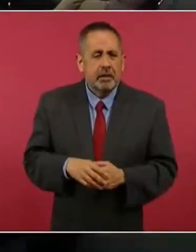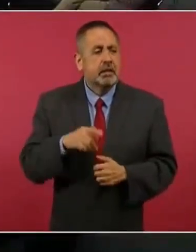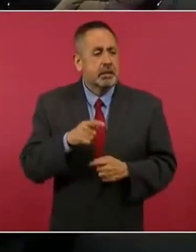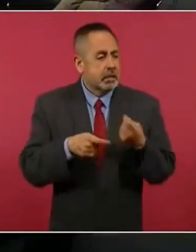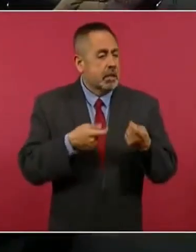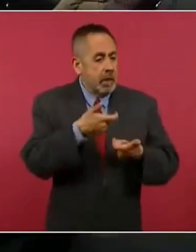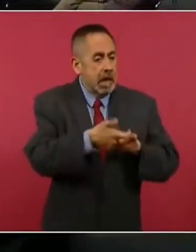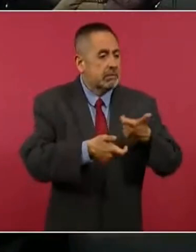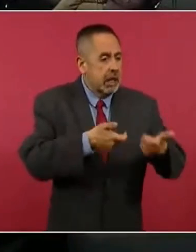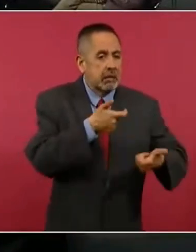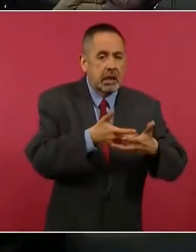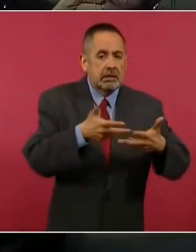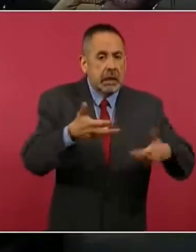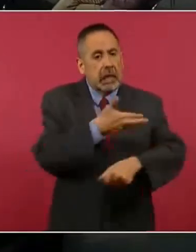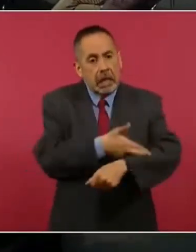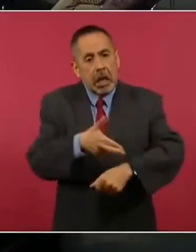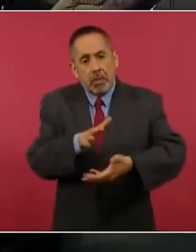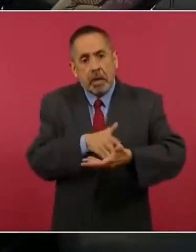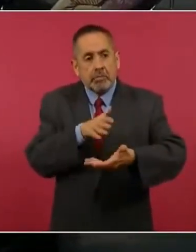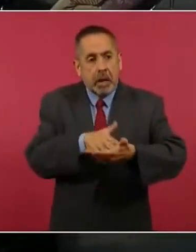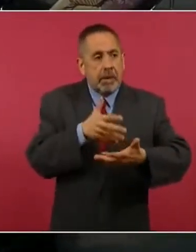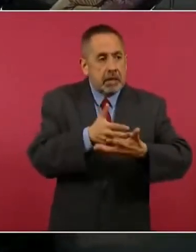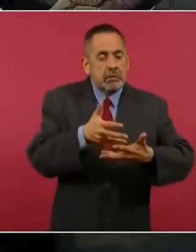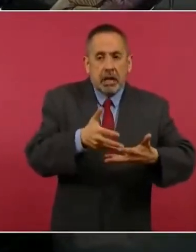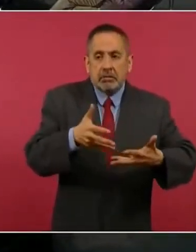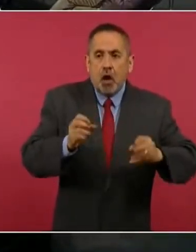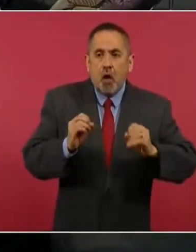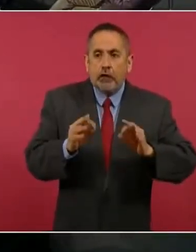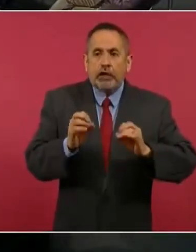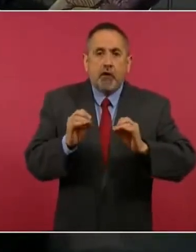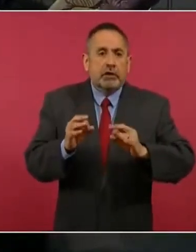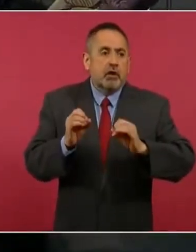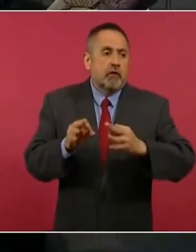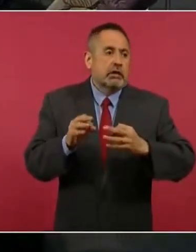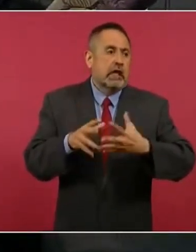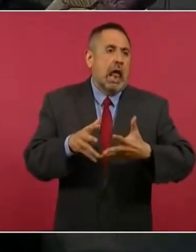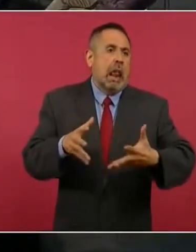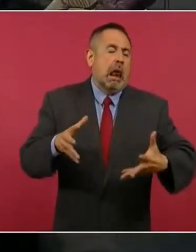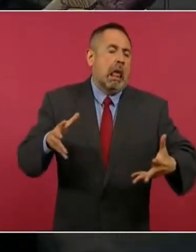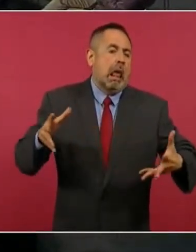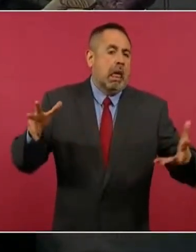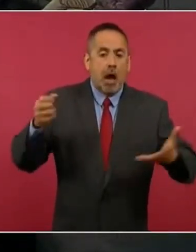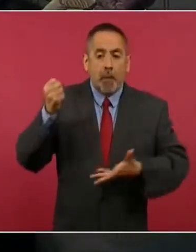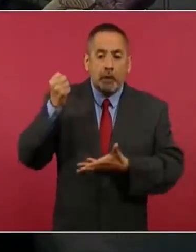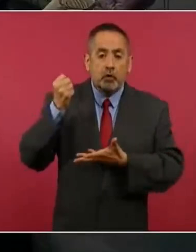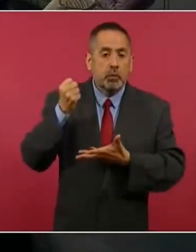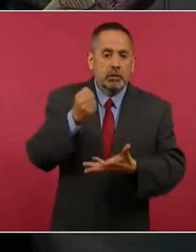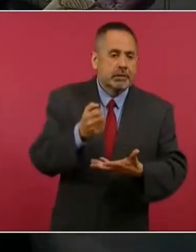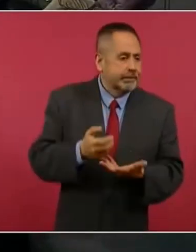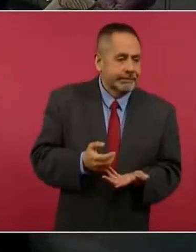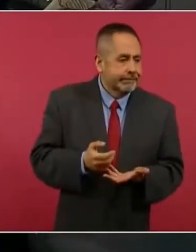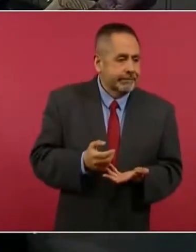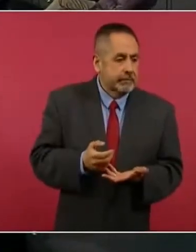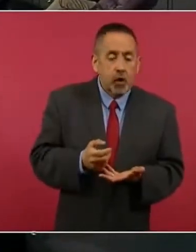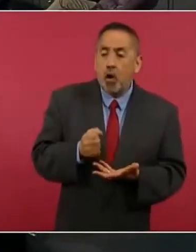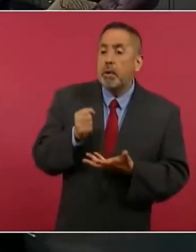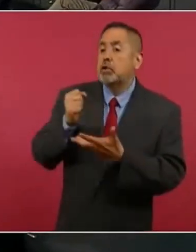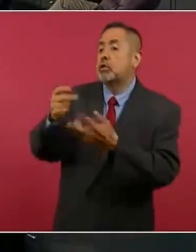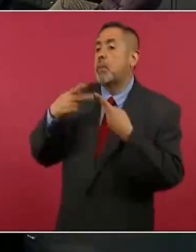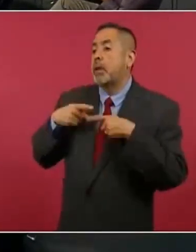agrandando el aparato burocrático, que el presupuesto, en vez de llegarle a la